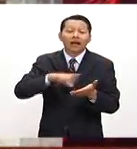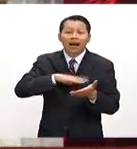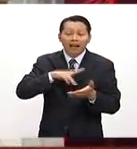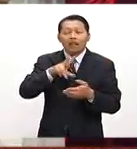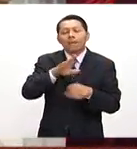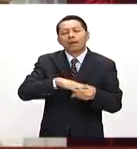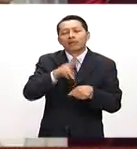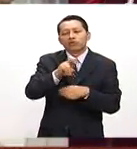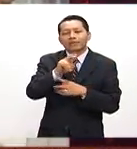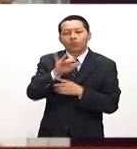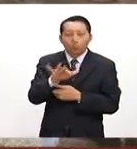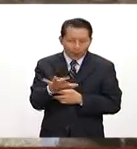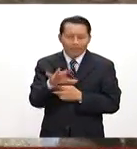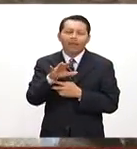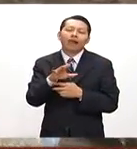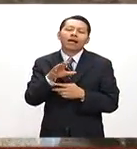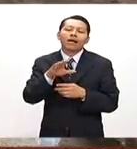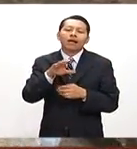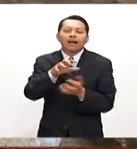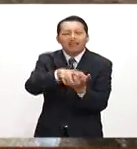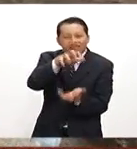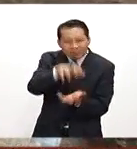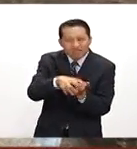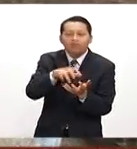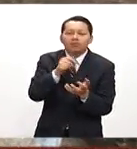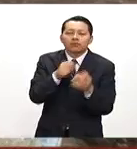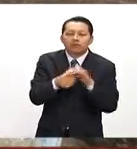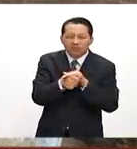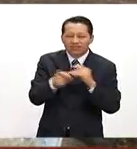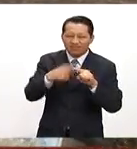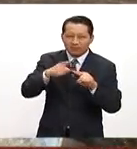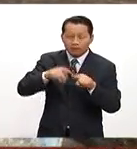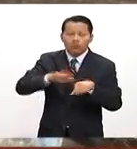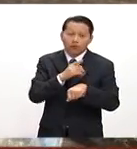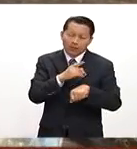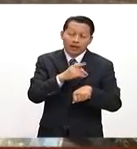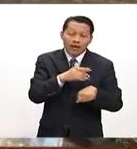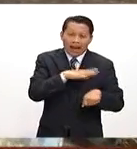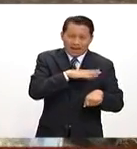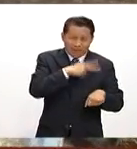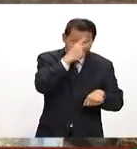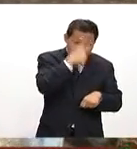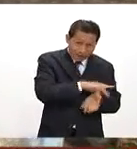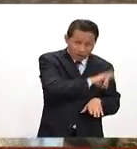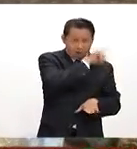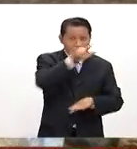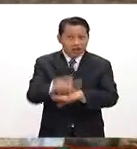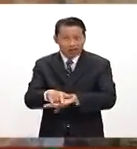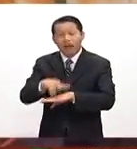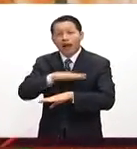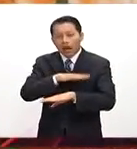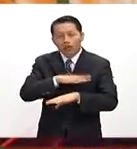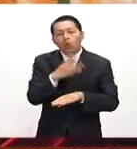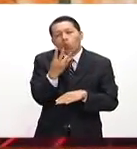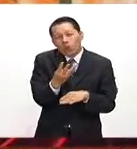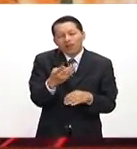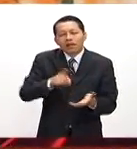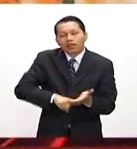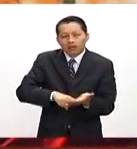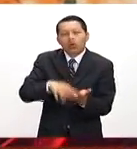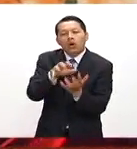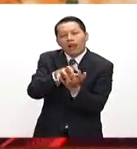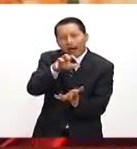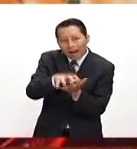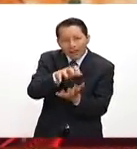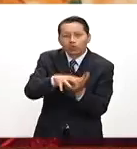reptiles. Los sujetos, de origen español, justamente provenían de México, nuestro país, y viajaban con 4 maletas llenas de lagartos, tortugas